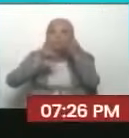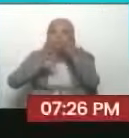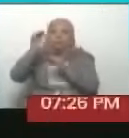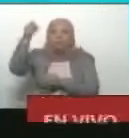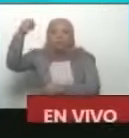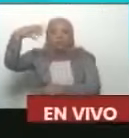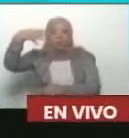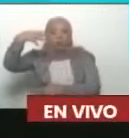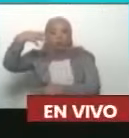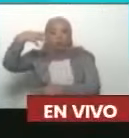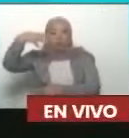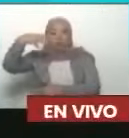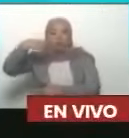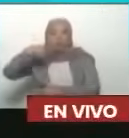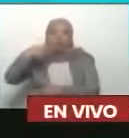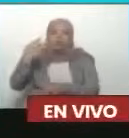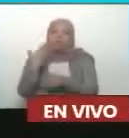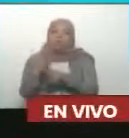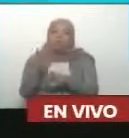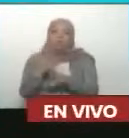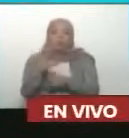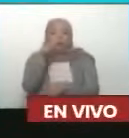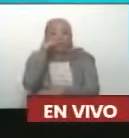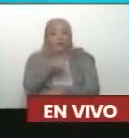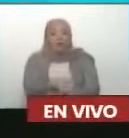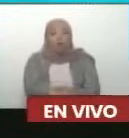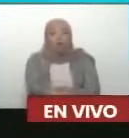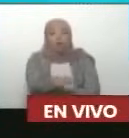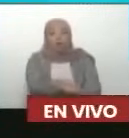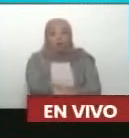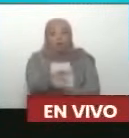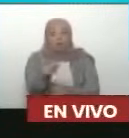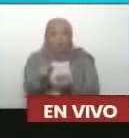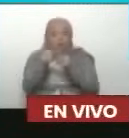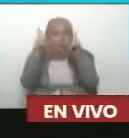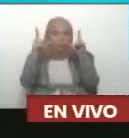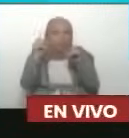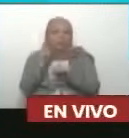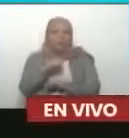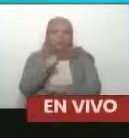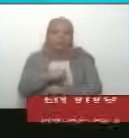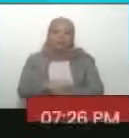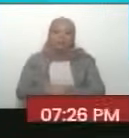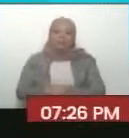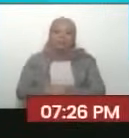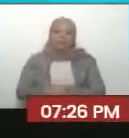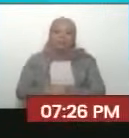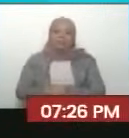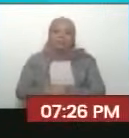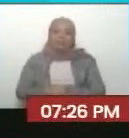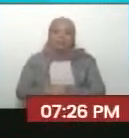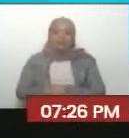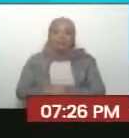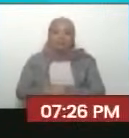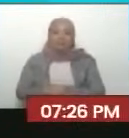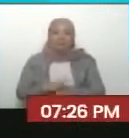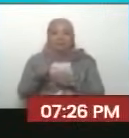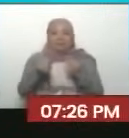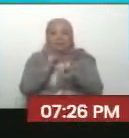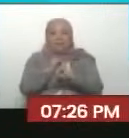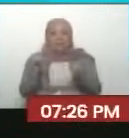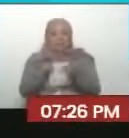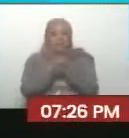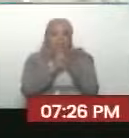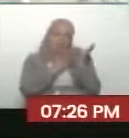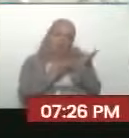sol, hasta donde tengamos que ir. Bueno, tremenda sorpresa, de verdad. Yulimar, quédate hasta la hora que quieras